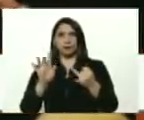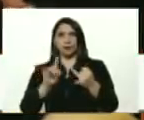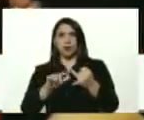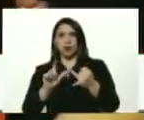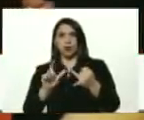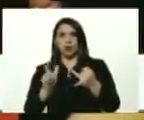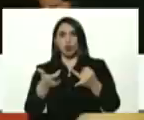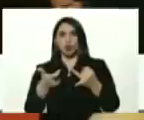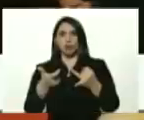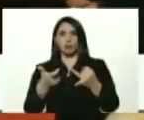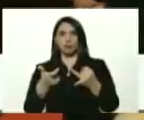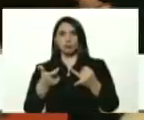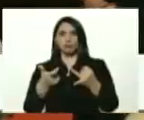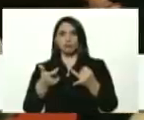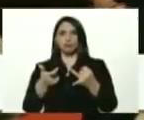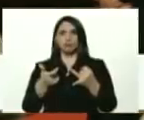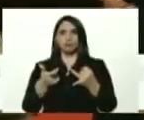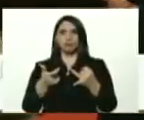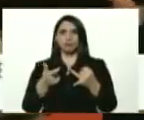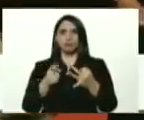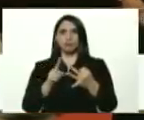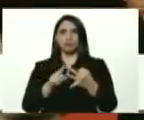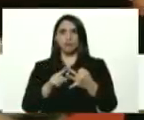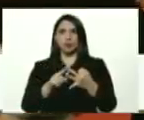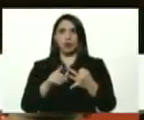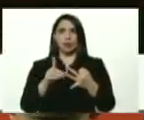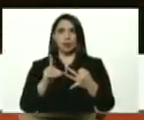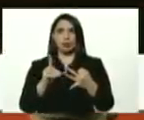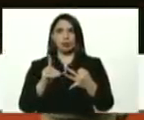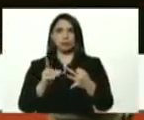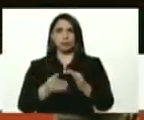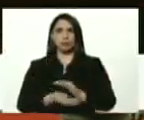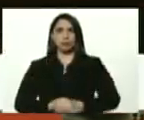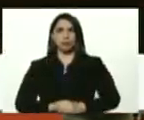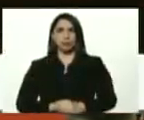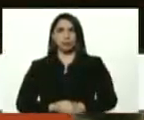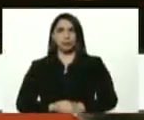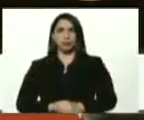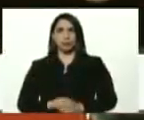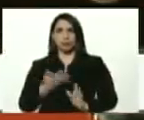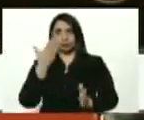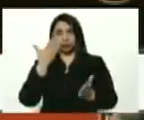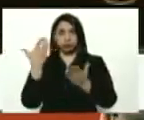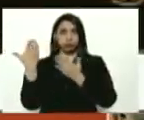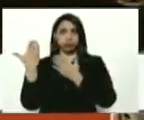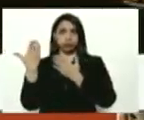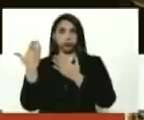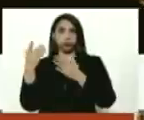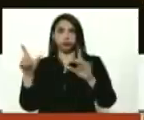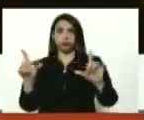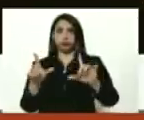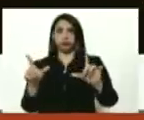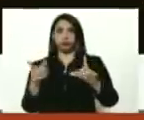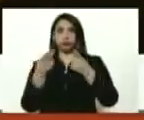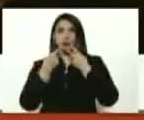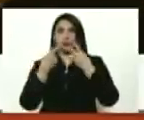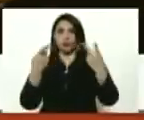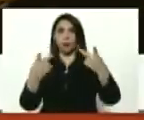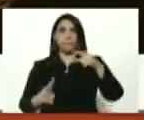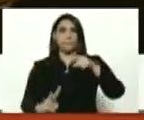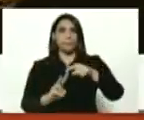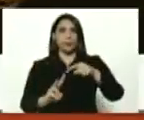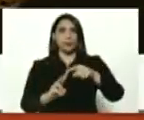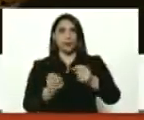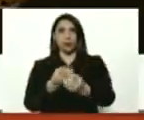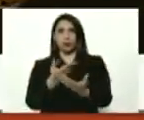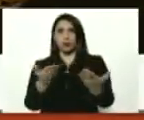Gloria Muñoz, Deyanira Briceño. Veíamos allí a través de las imágenes que transmite Venezolana de Televisión para